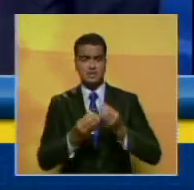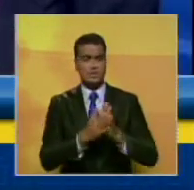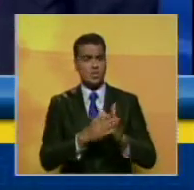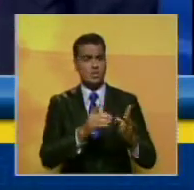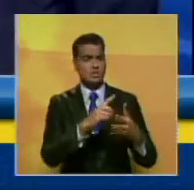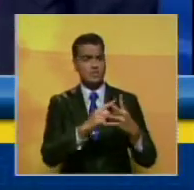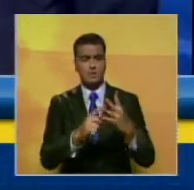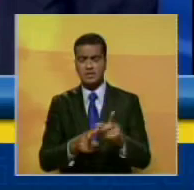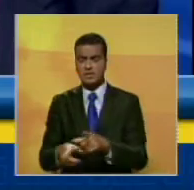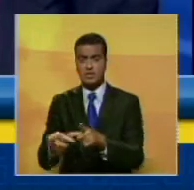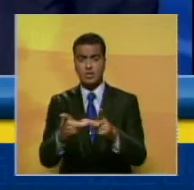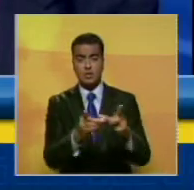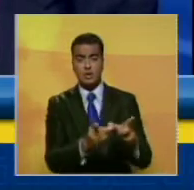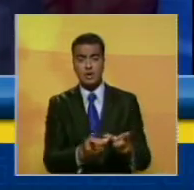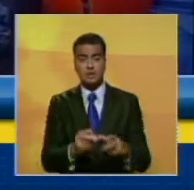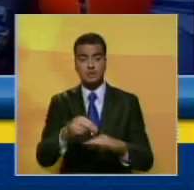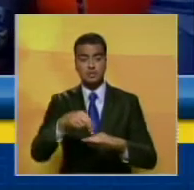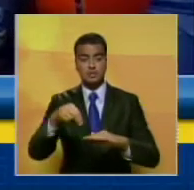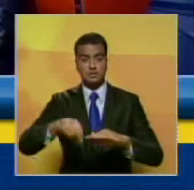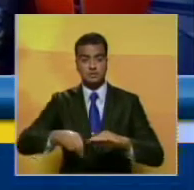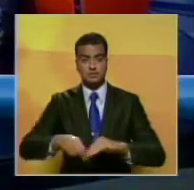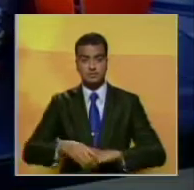distintos sectores nacionales.